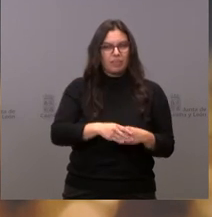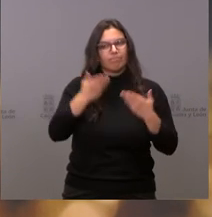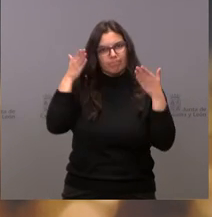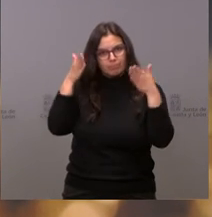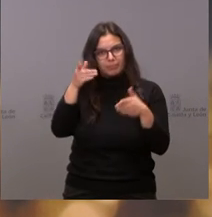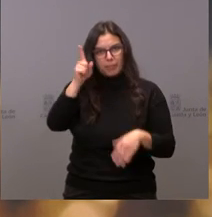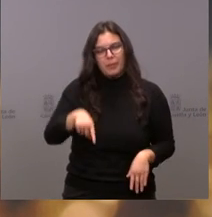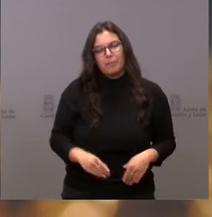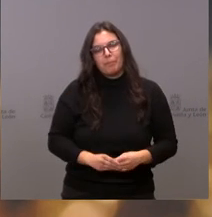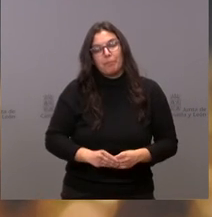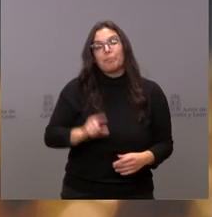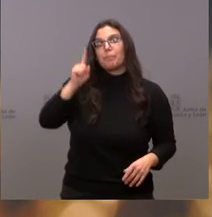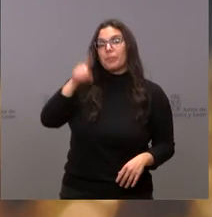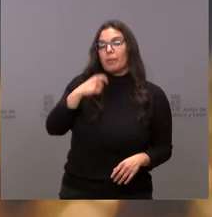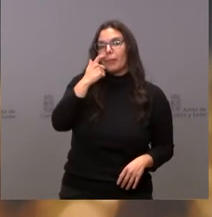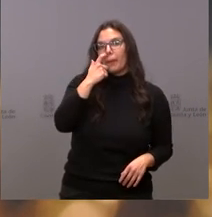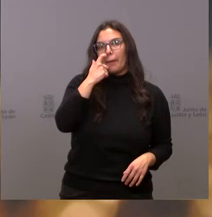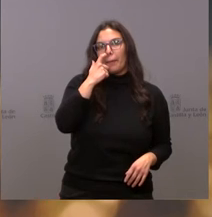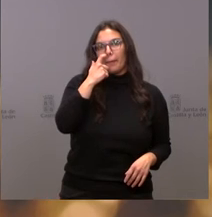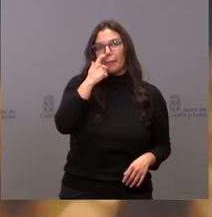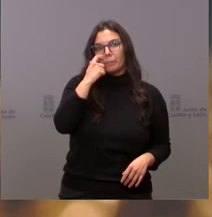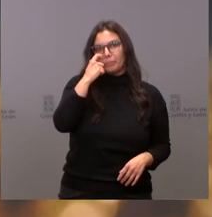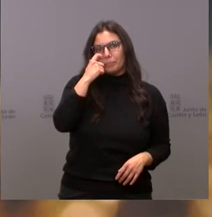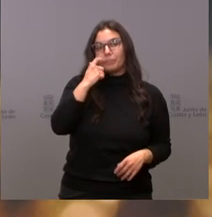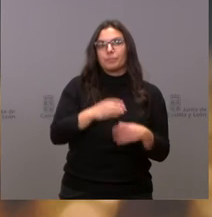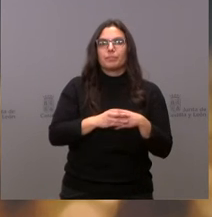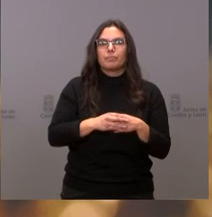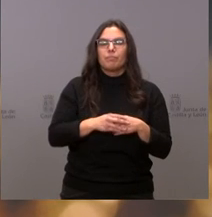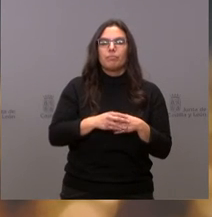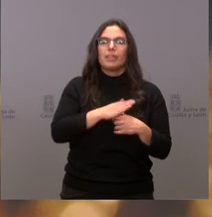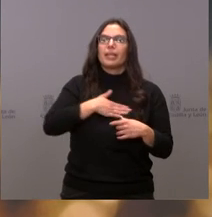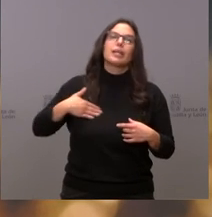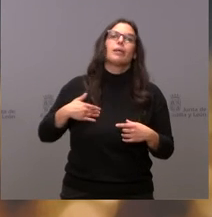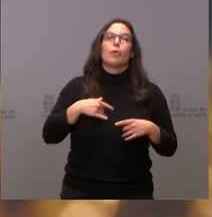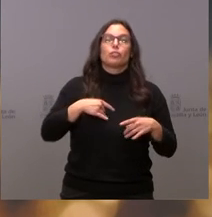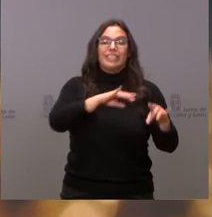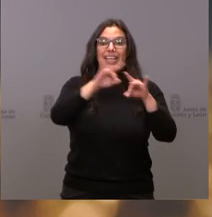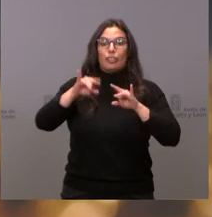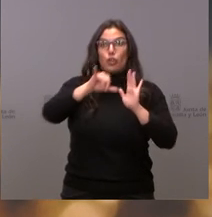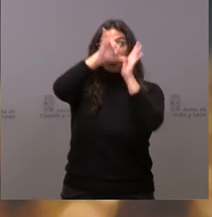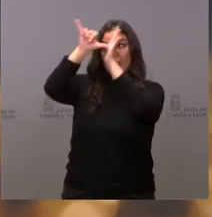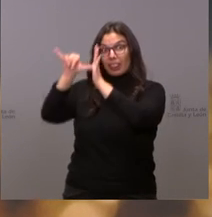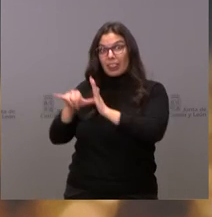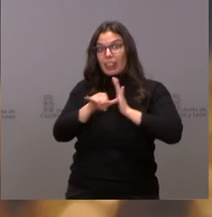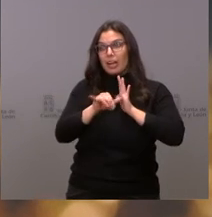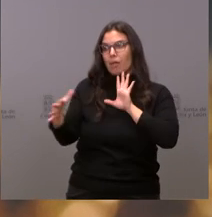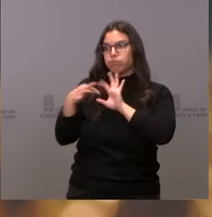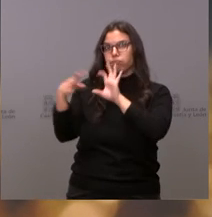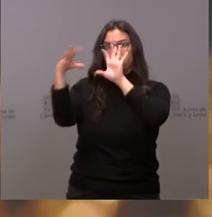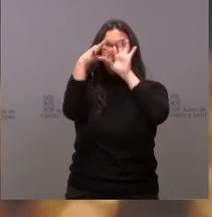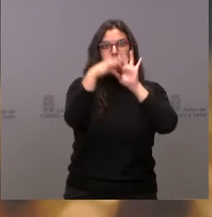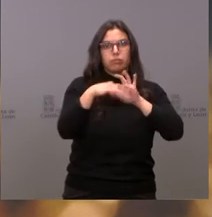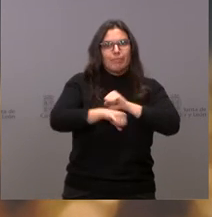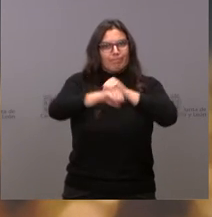también vamos a fortalecer nuestras alianzas con territorios vecinos y muy especialmente